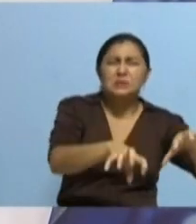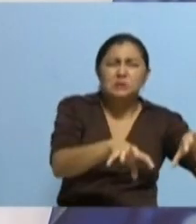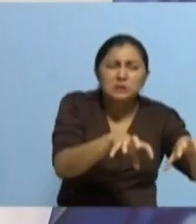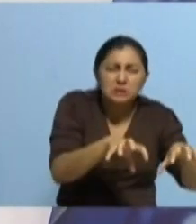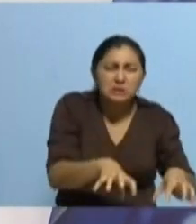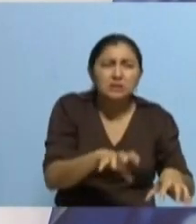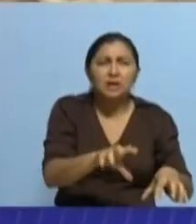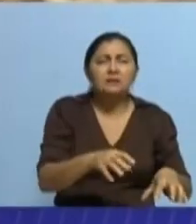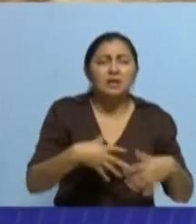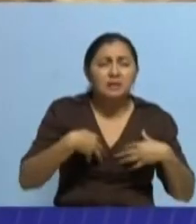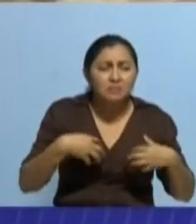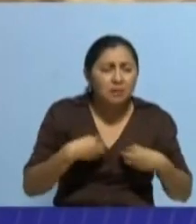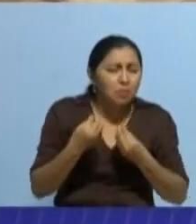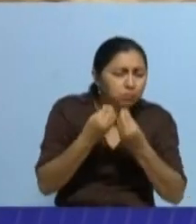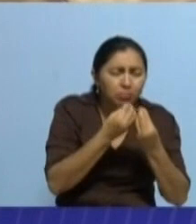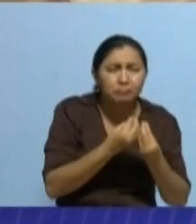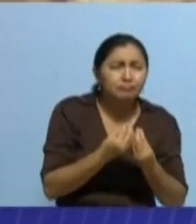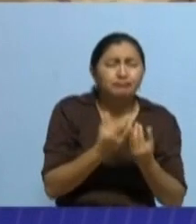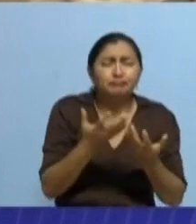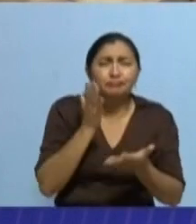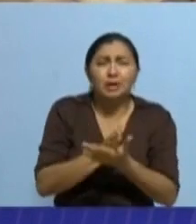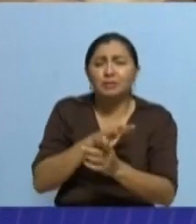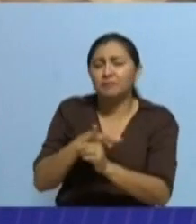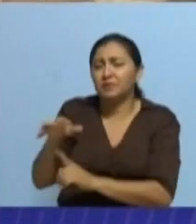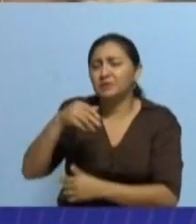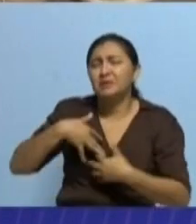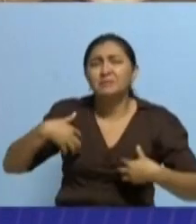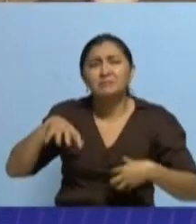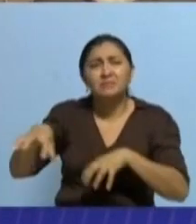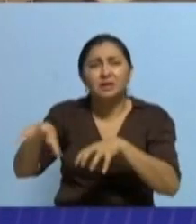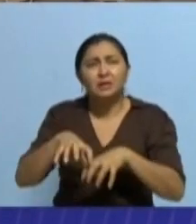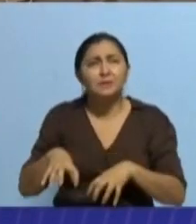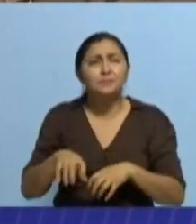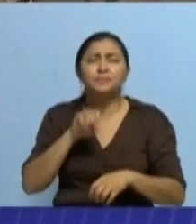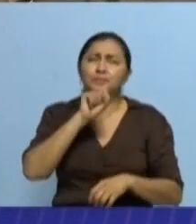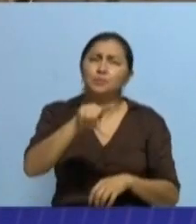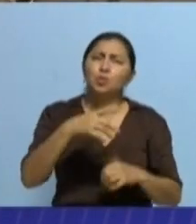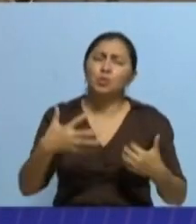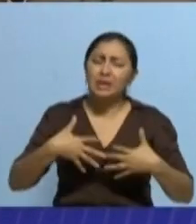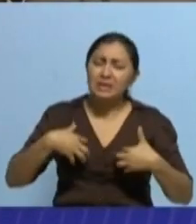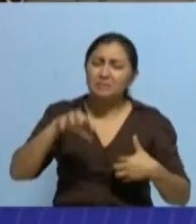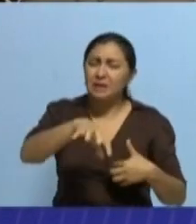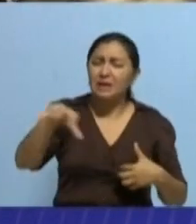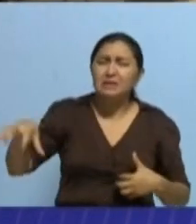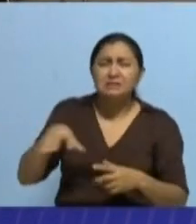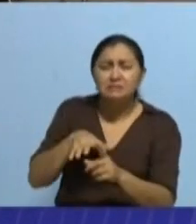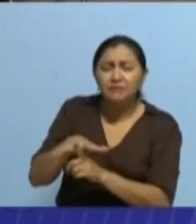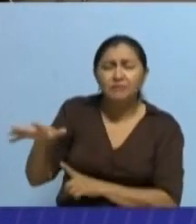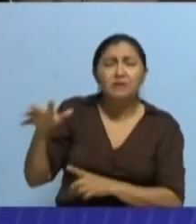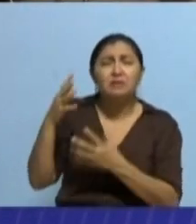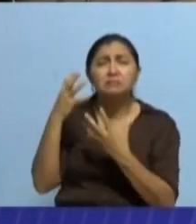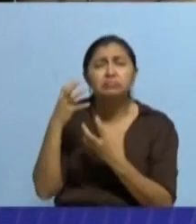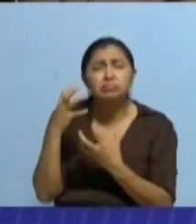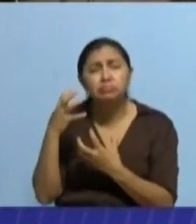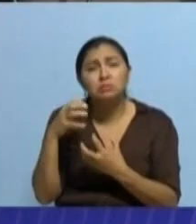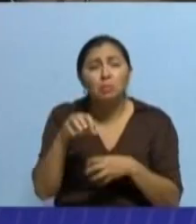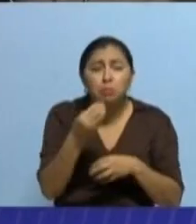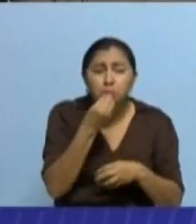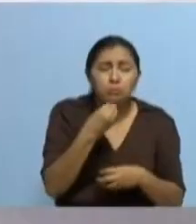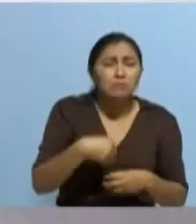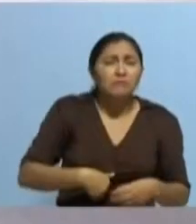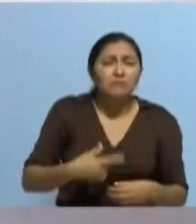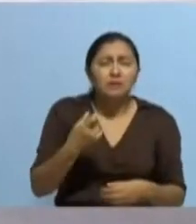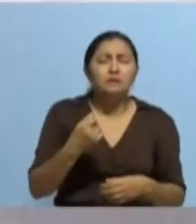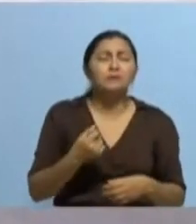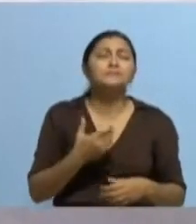para conseguir sus alimentos. Elsie, buenas noches. ¿Cuáles son las especies que están sufriendo por este fenómeno natural? Compañeras